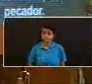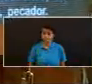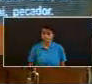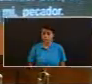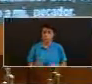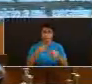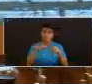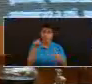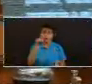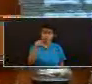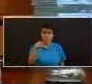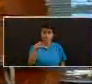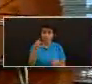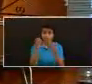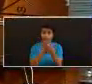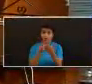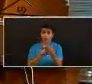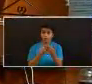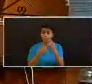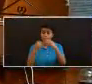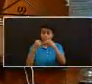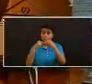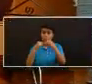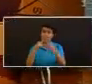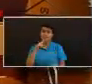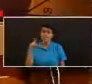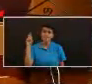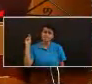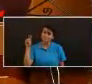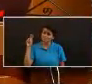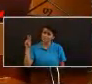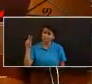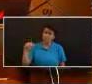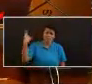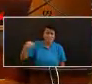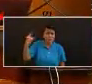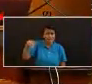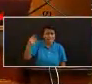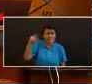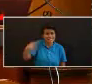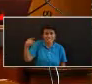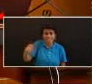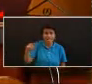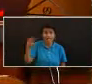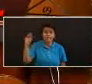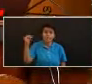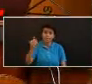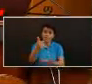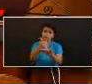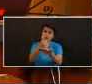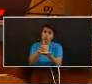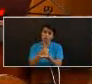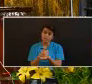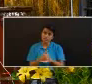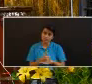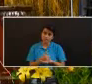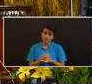Pero este publicano decía: Señor, necesito con urgencia que seas propicio,